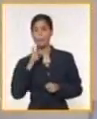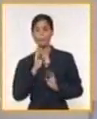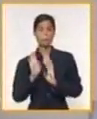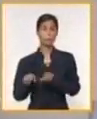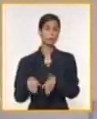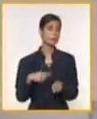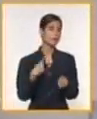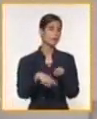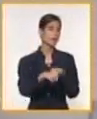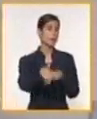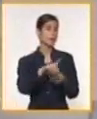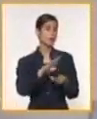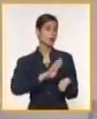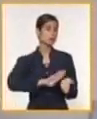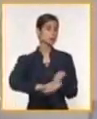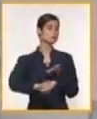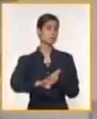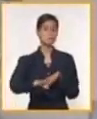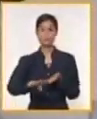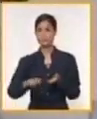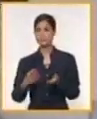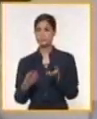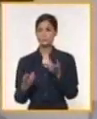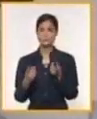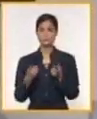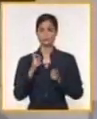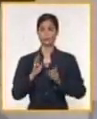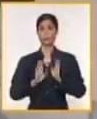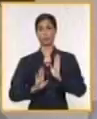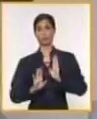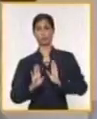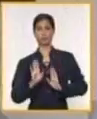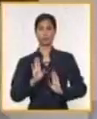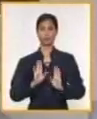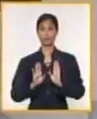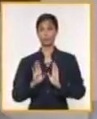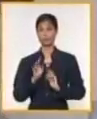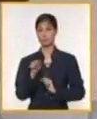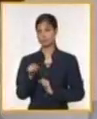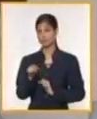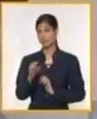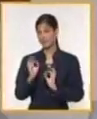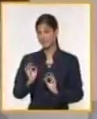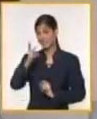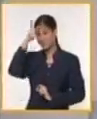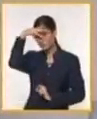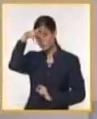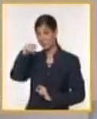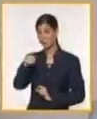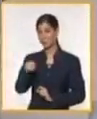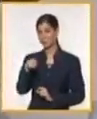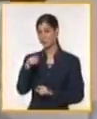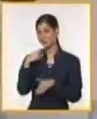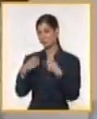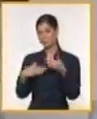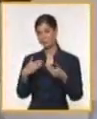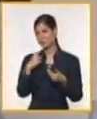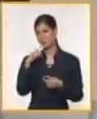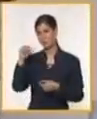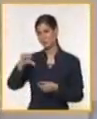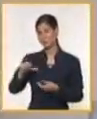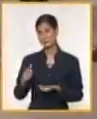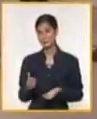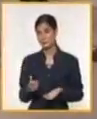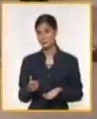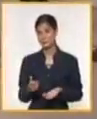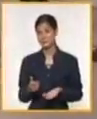rendirse? El desparpajo con el que él está o ha abordado el comienzo de esta